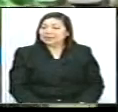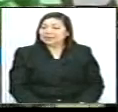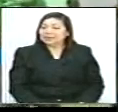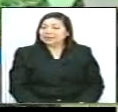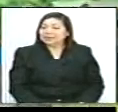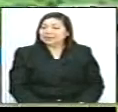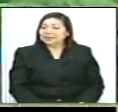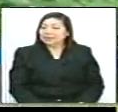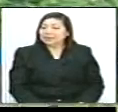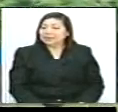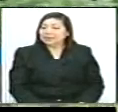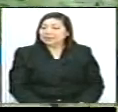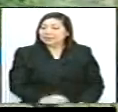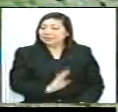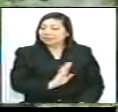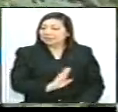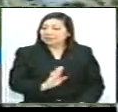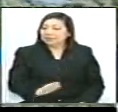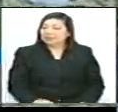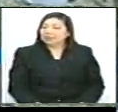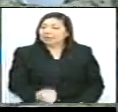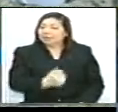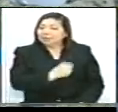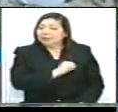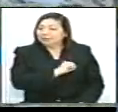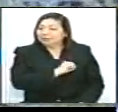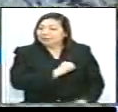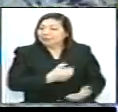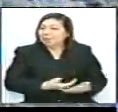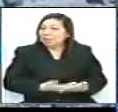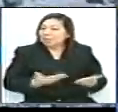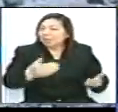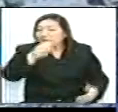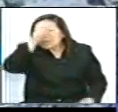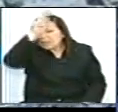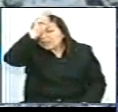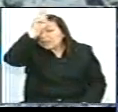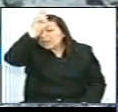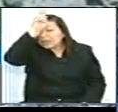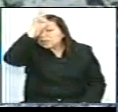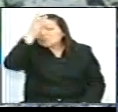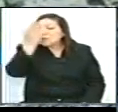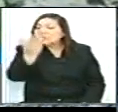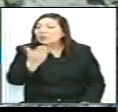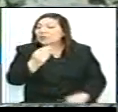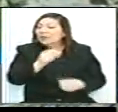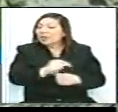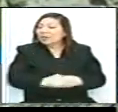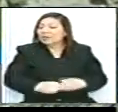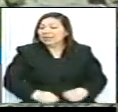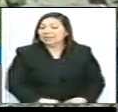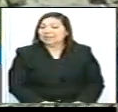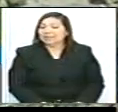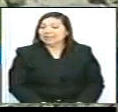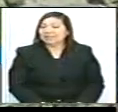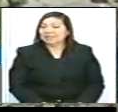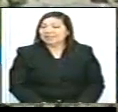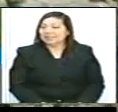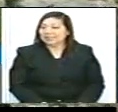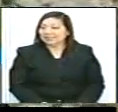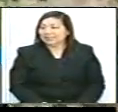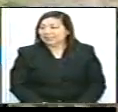y a nuestra querida prensa cusqueña, prensa internacional que está acá